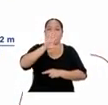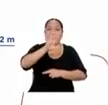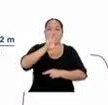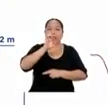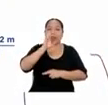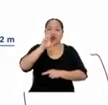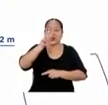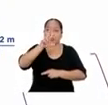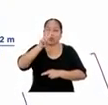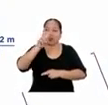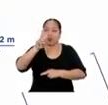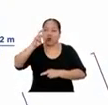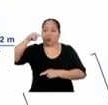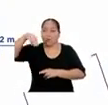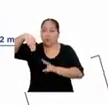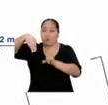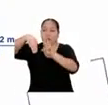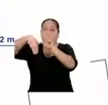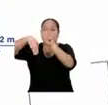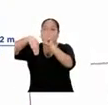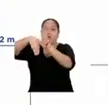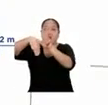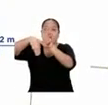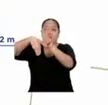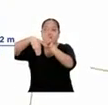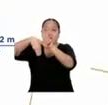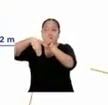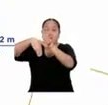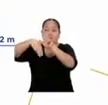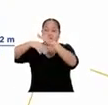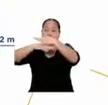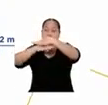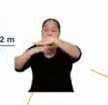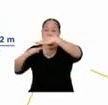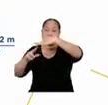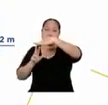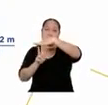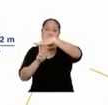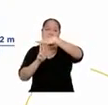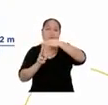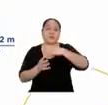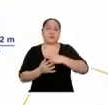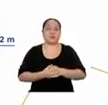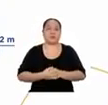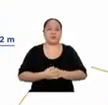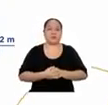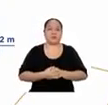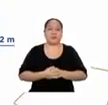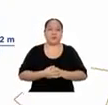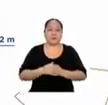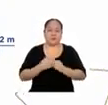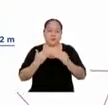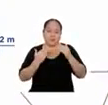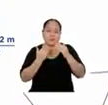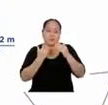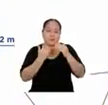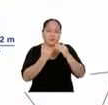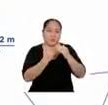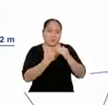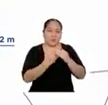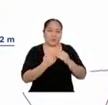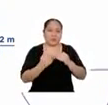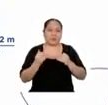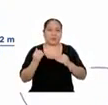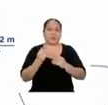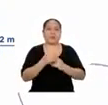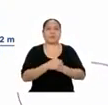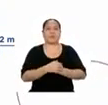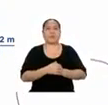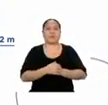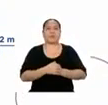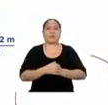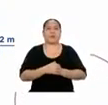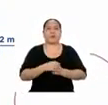2,532 metros cúbicos. Luego, hay que dividir entre 3, y haciendo una aproximación a la orden de